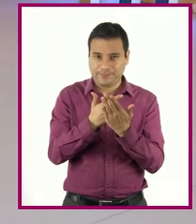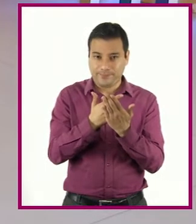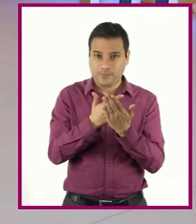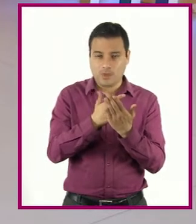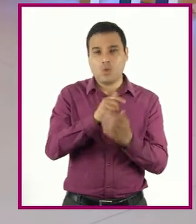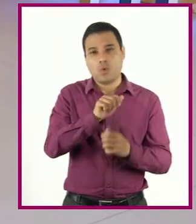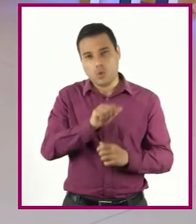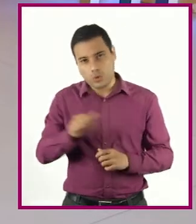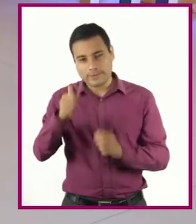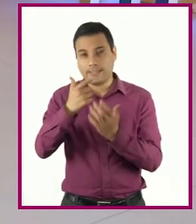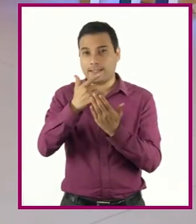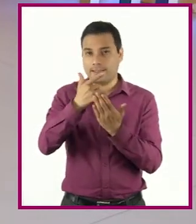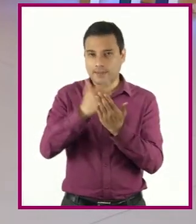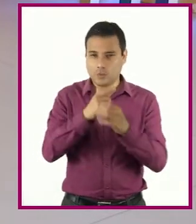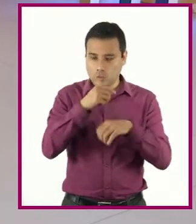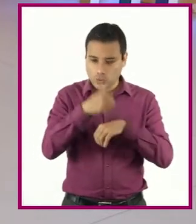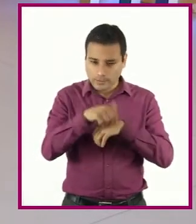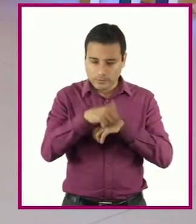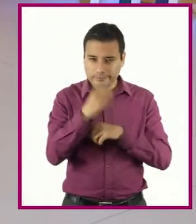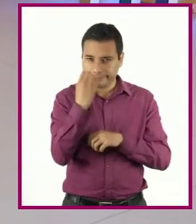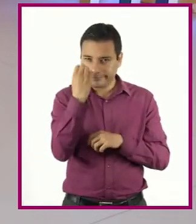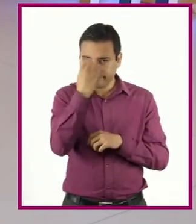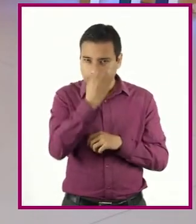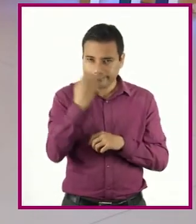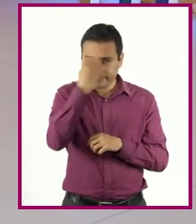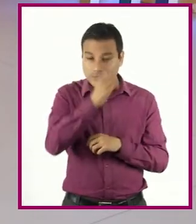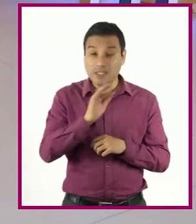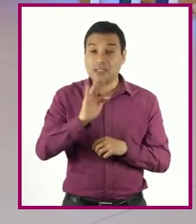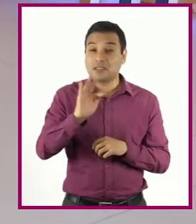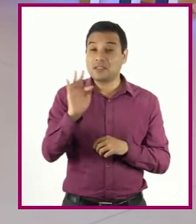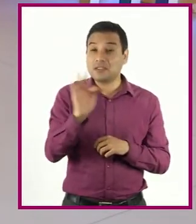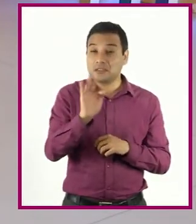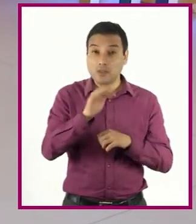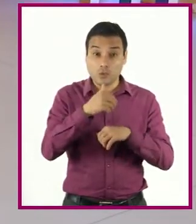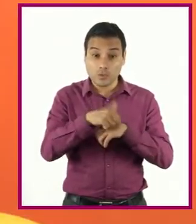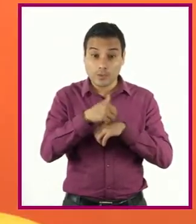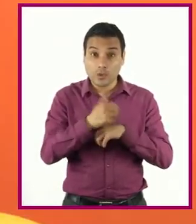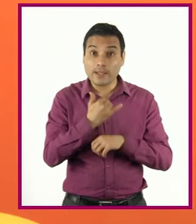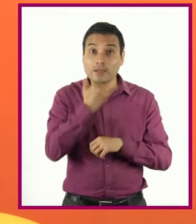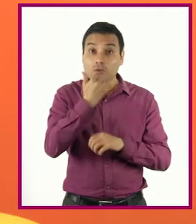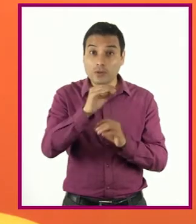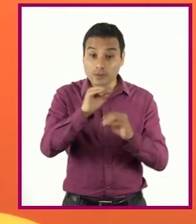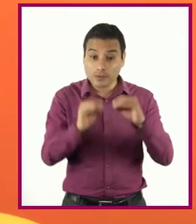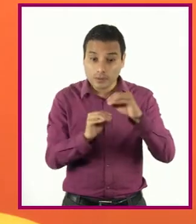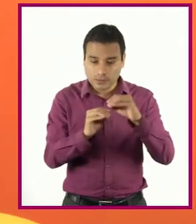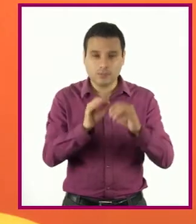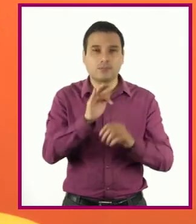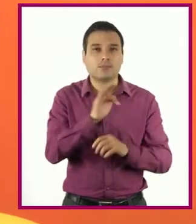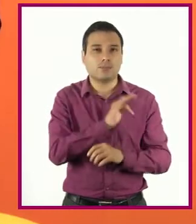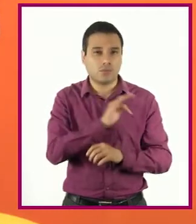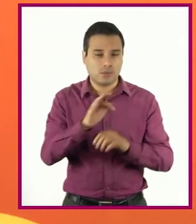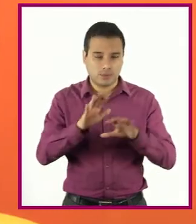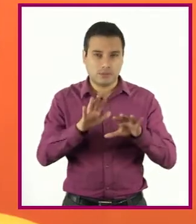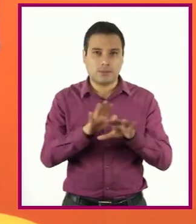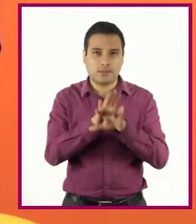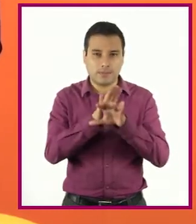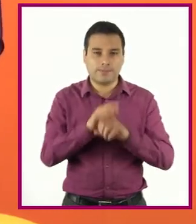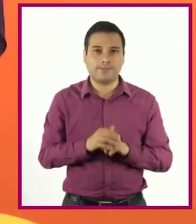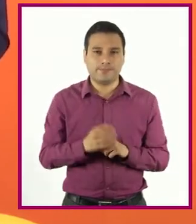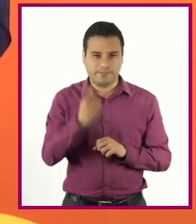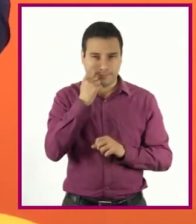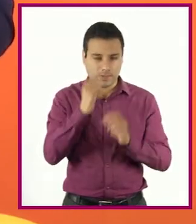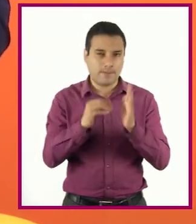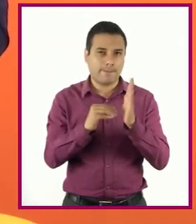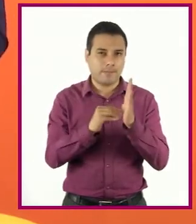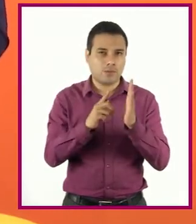y en caso de que estén en orden equivocado, intercambiarlos. Para demostrar el método de la